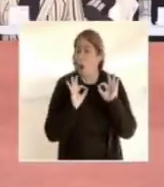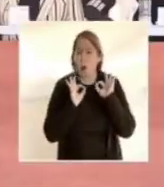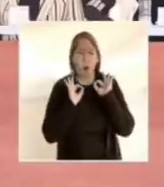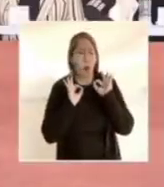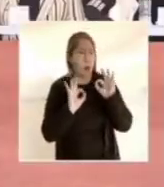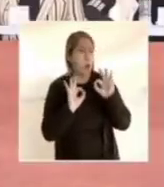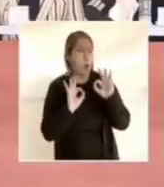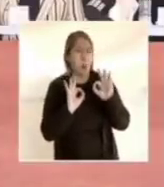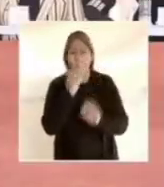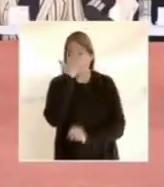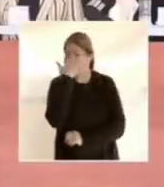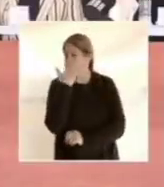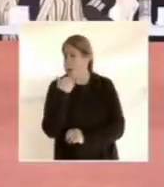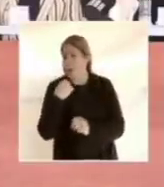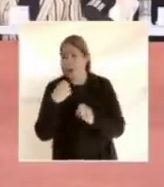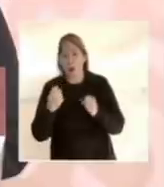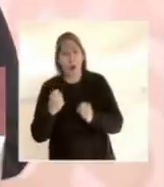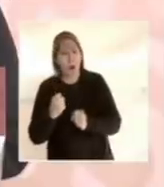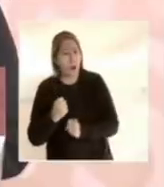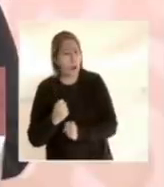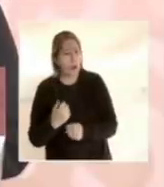en varios sentidos